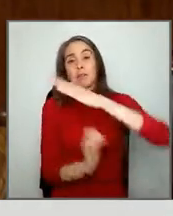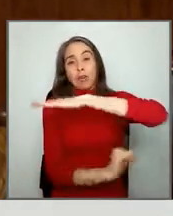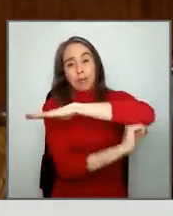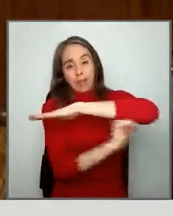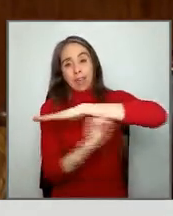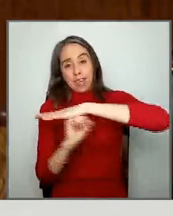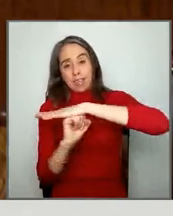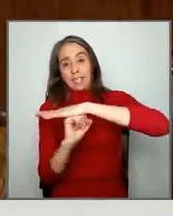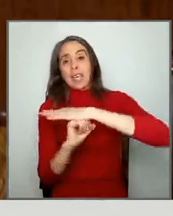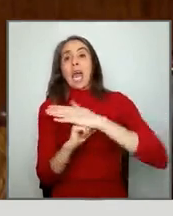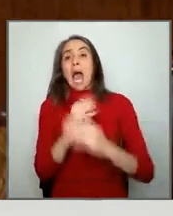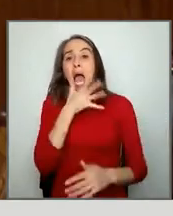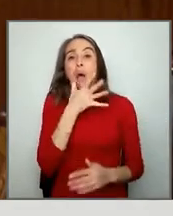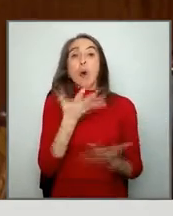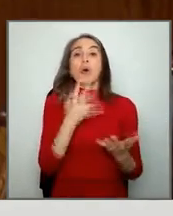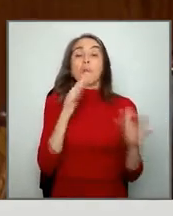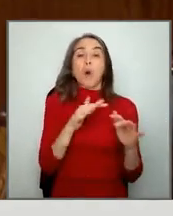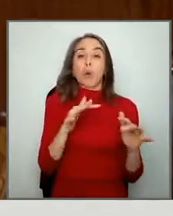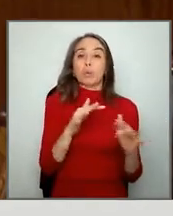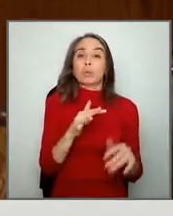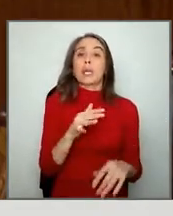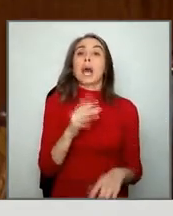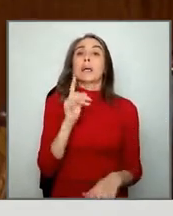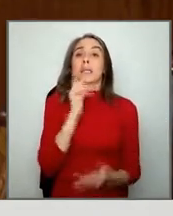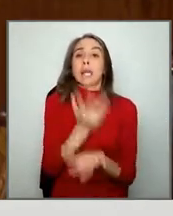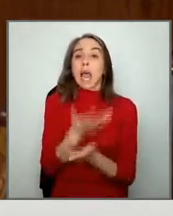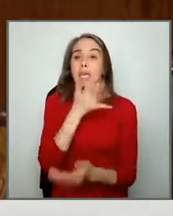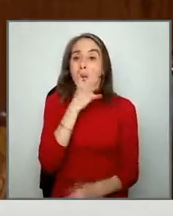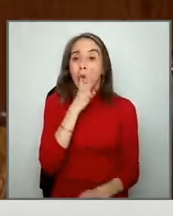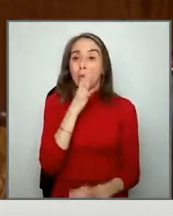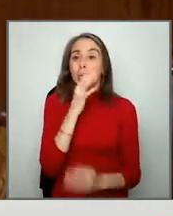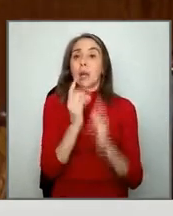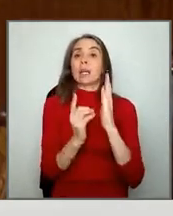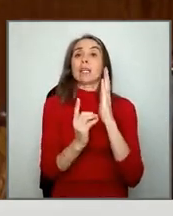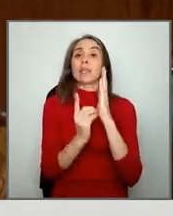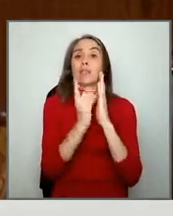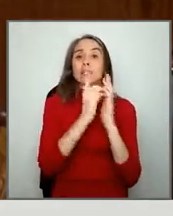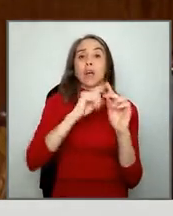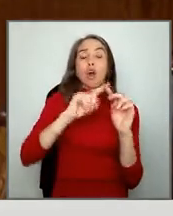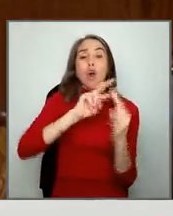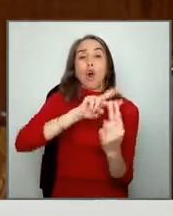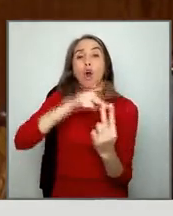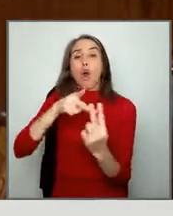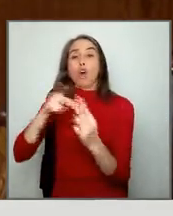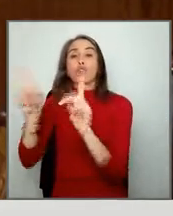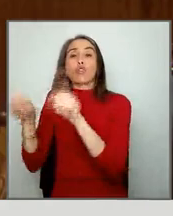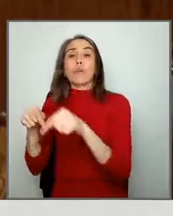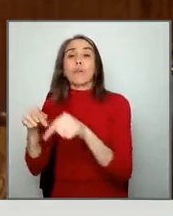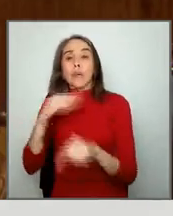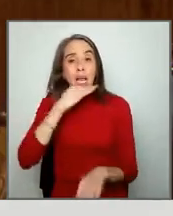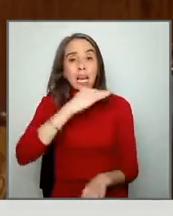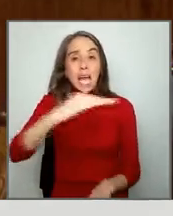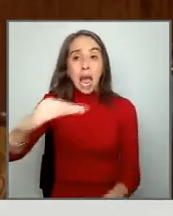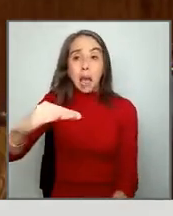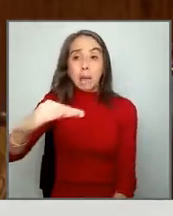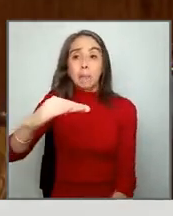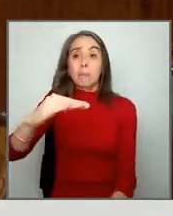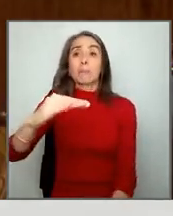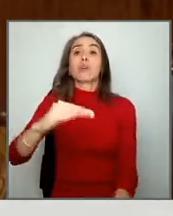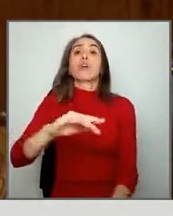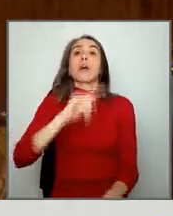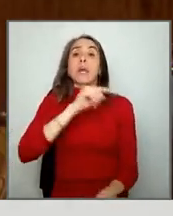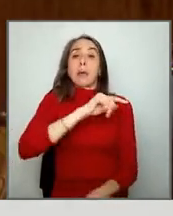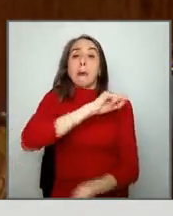incluyendo la disponibilidad hídrica y el desarrollo de fuentes alternativas para la agricultura como la desalación y el